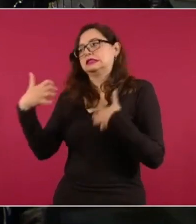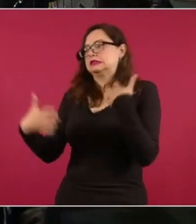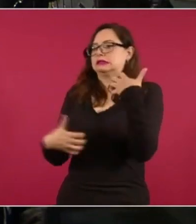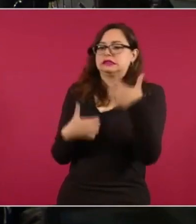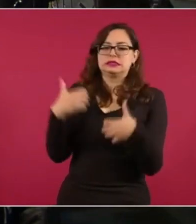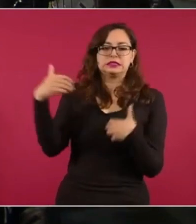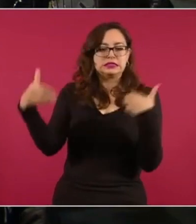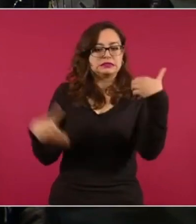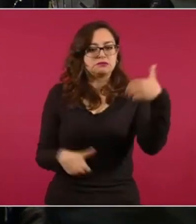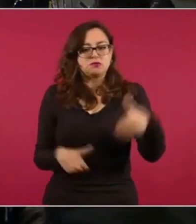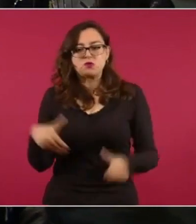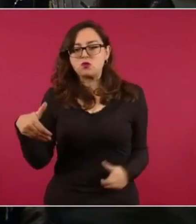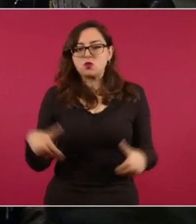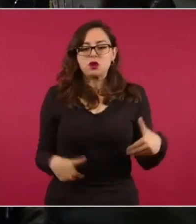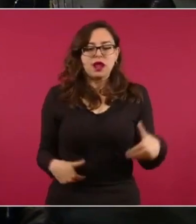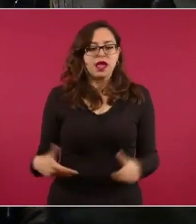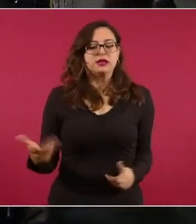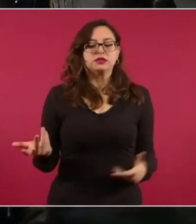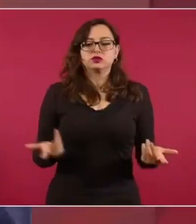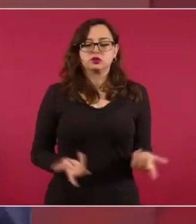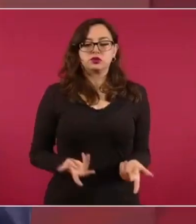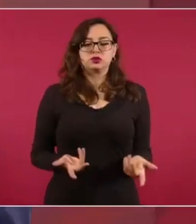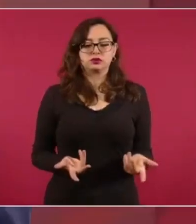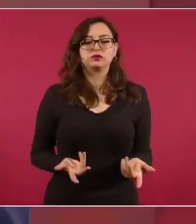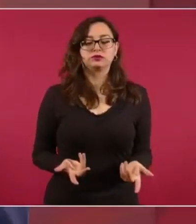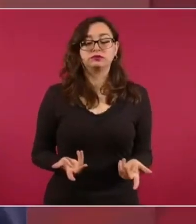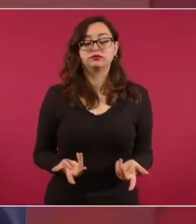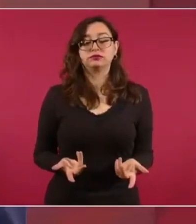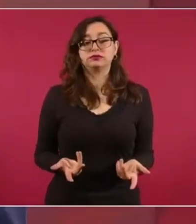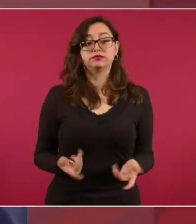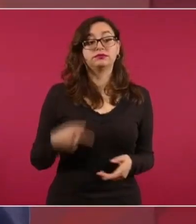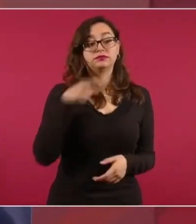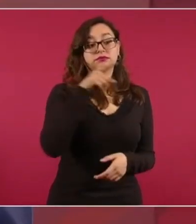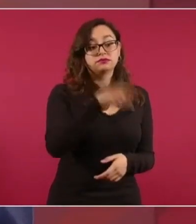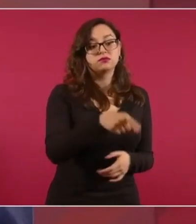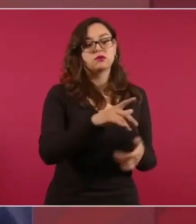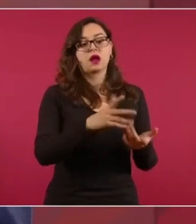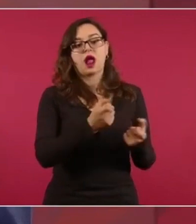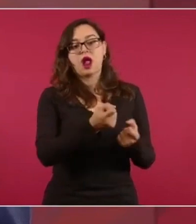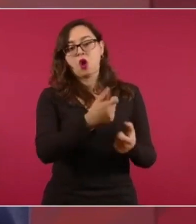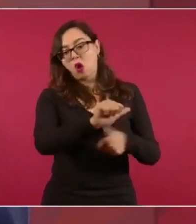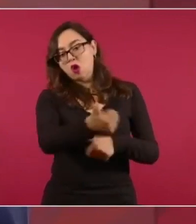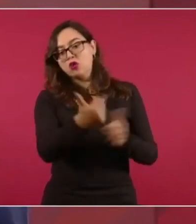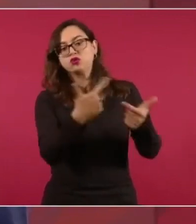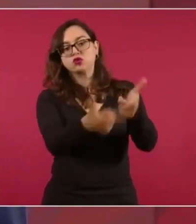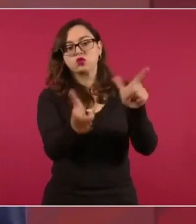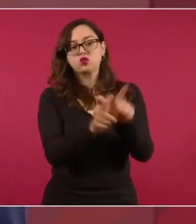Quienes recibían contratos porque tenían influencias en el gobierno.